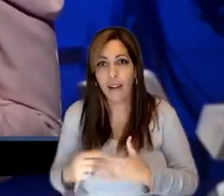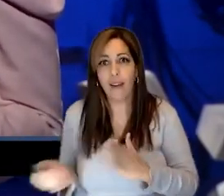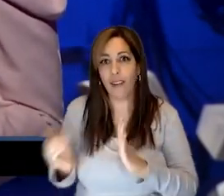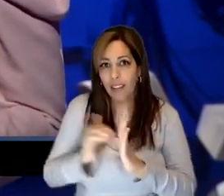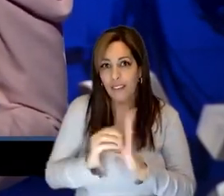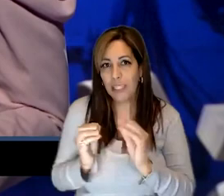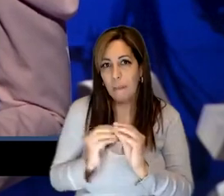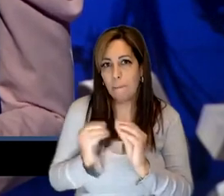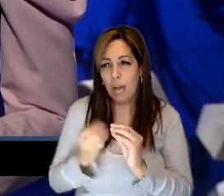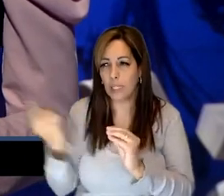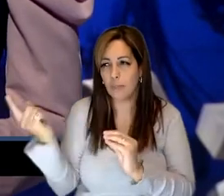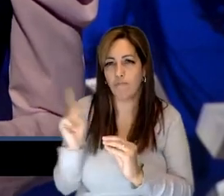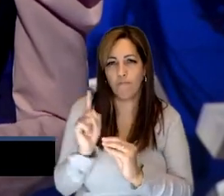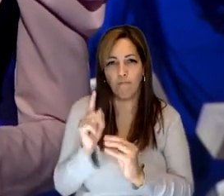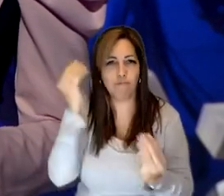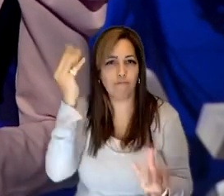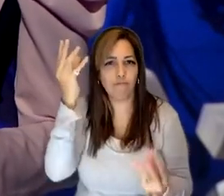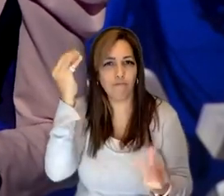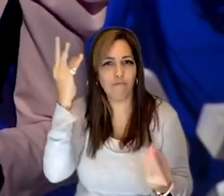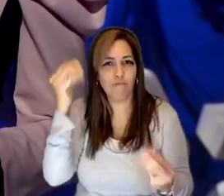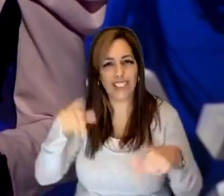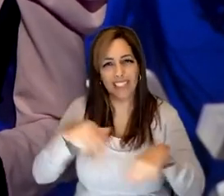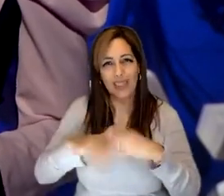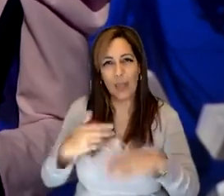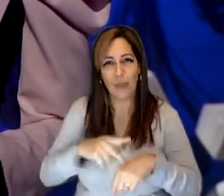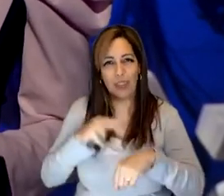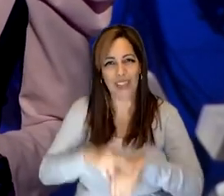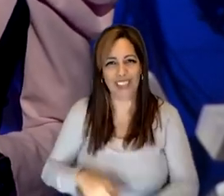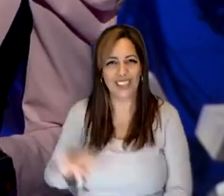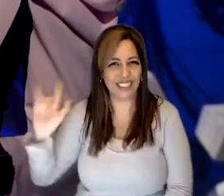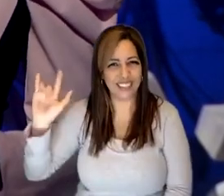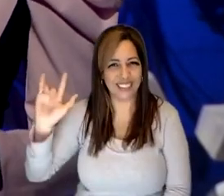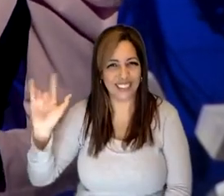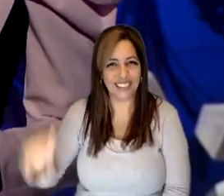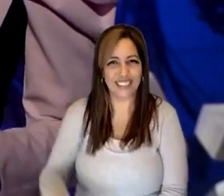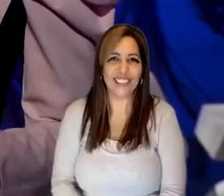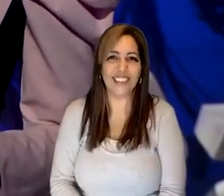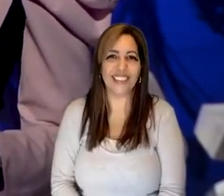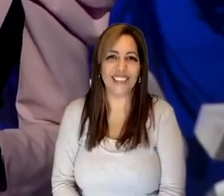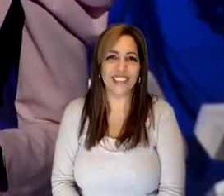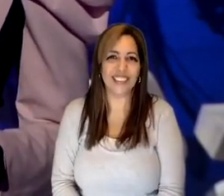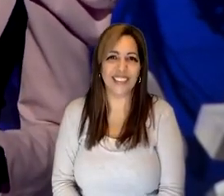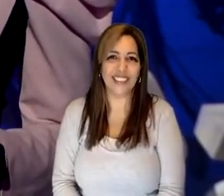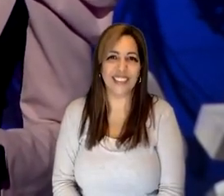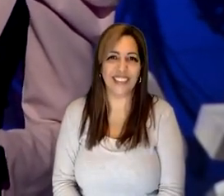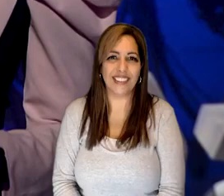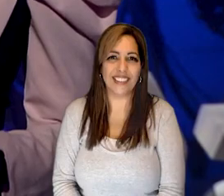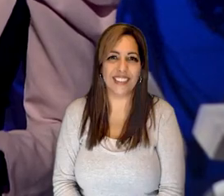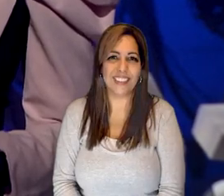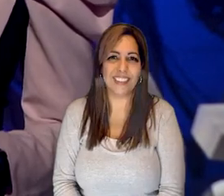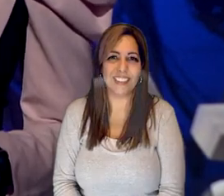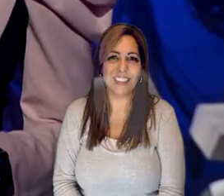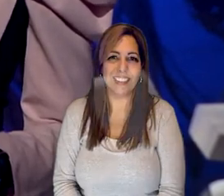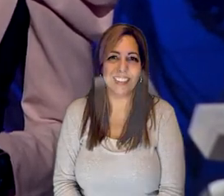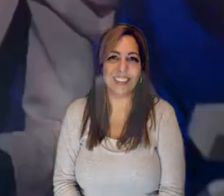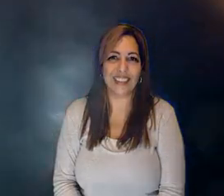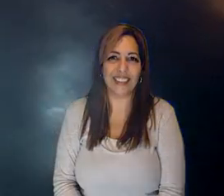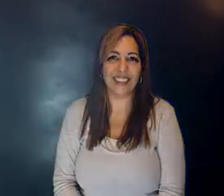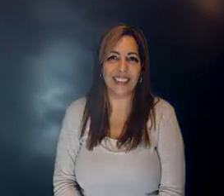donde vamos a esperarlos de vuelta con los protagonistas de la información aquí en Todos por Puerto Rico. Buenas noches.